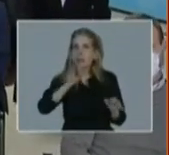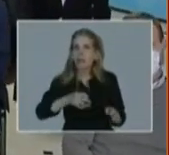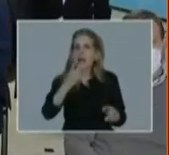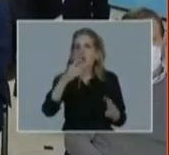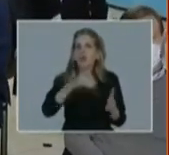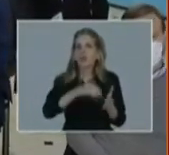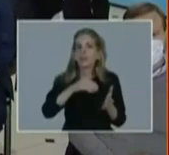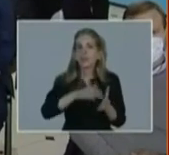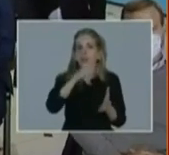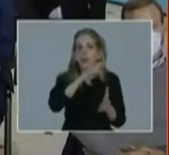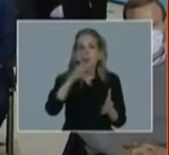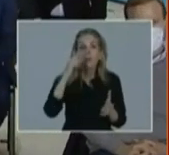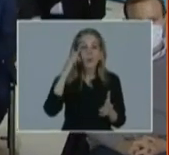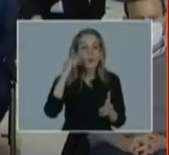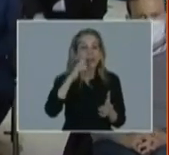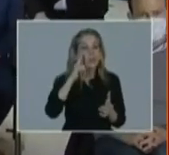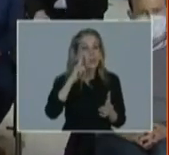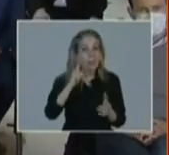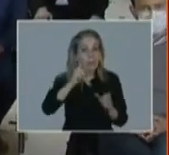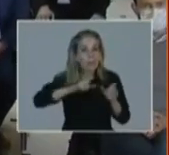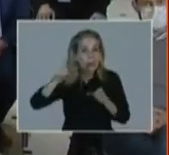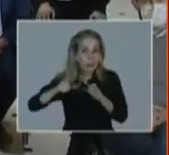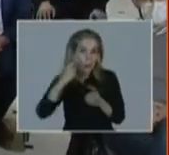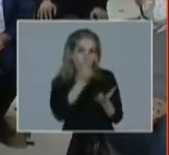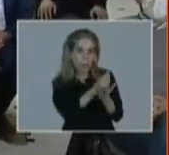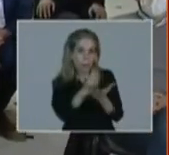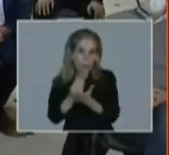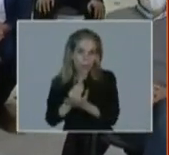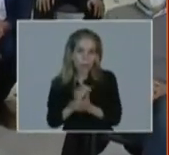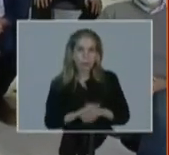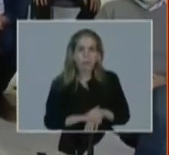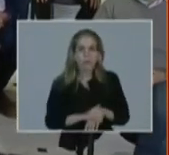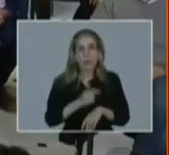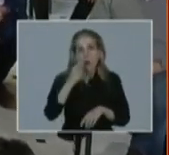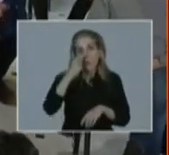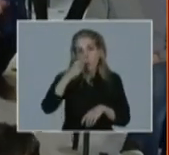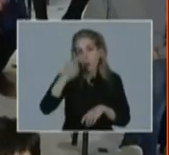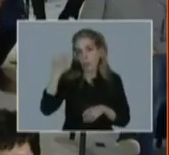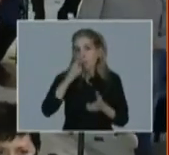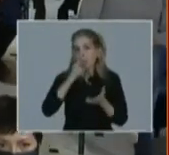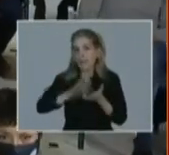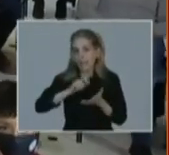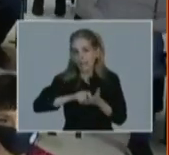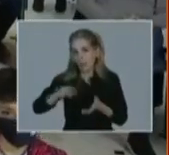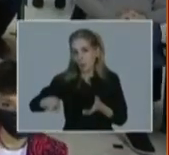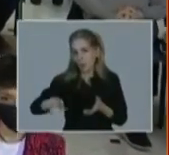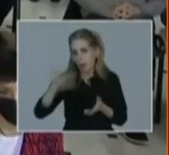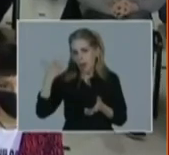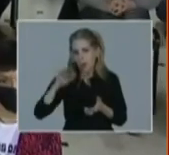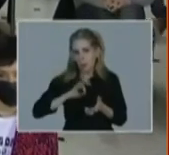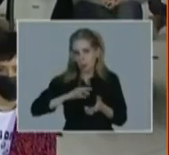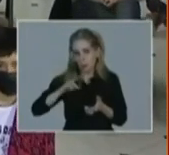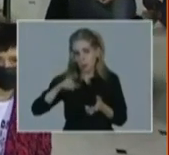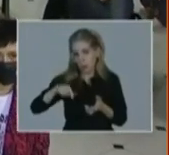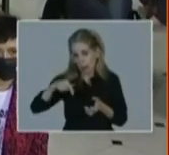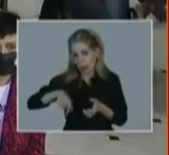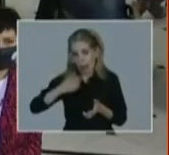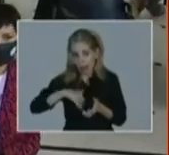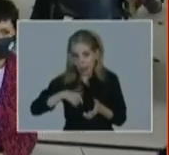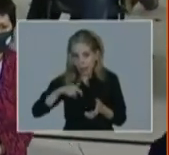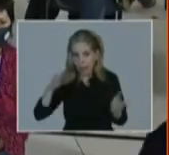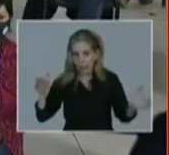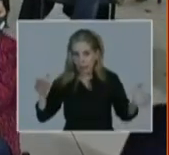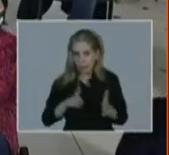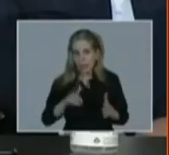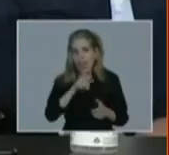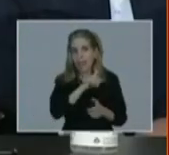las responsabilidades el gobierno, y esto en realidad es materializar la vieja idea de Cristina,